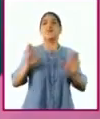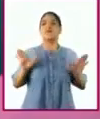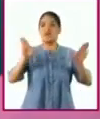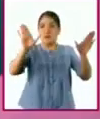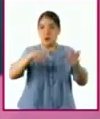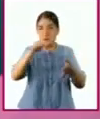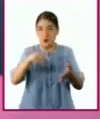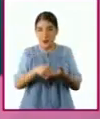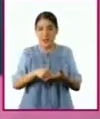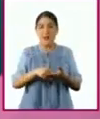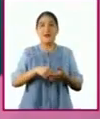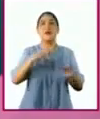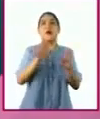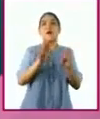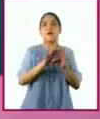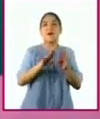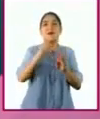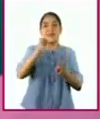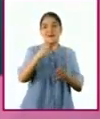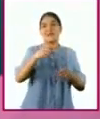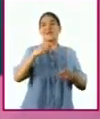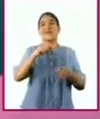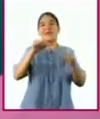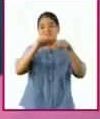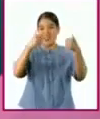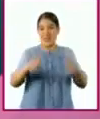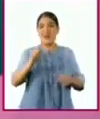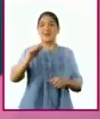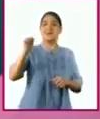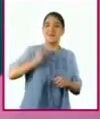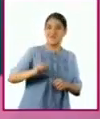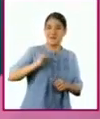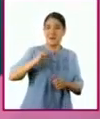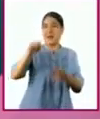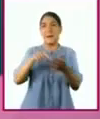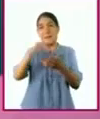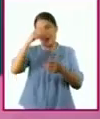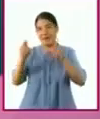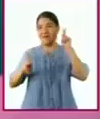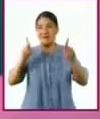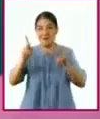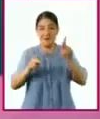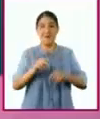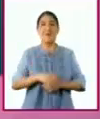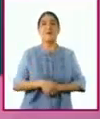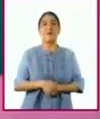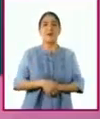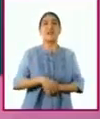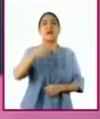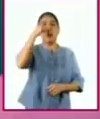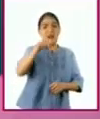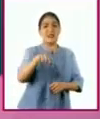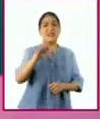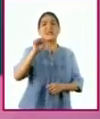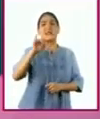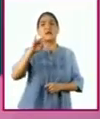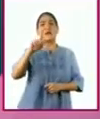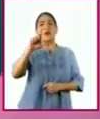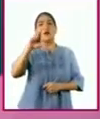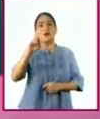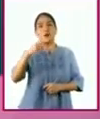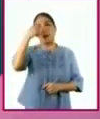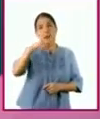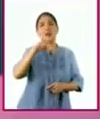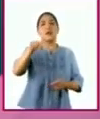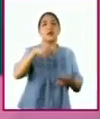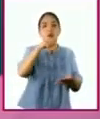aeropuertos, sitios arqueológicos o volcanes. Los símbolos areales se utilizan para la representación de la